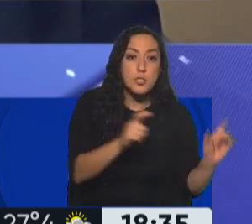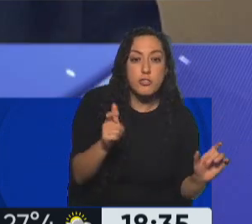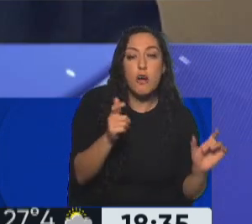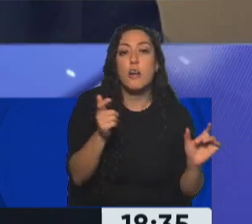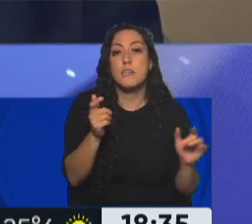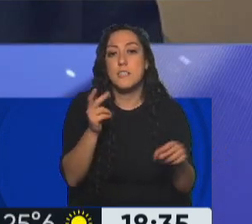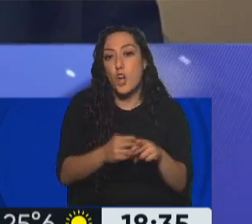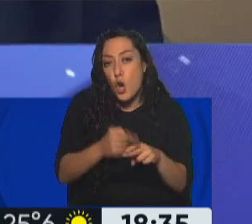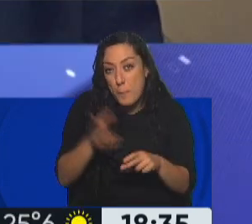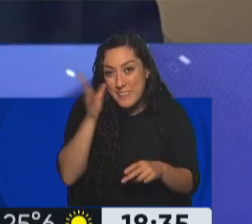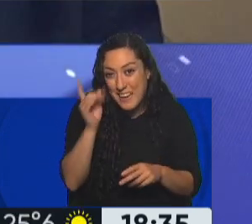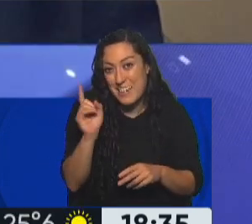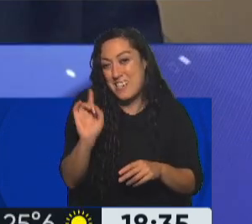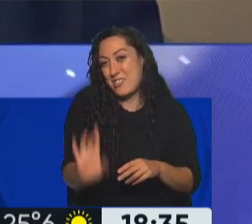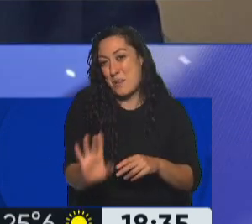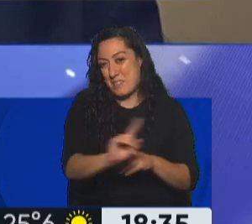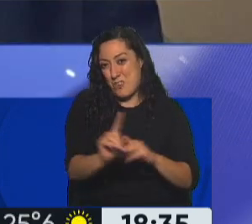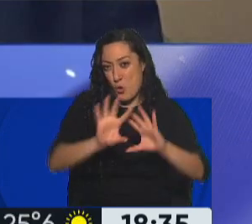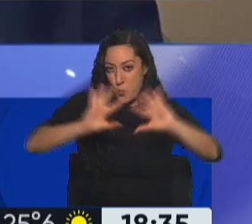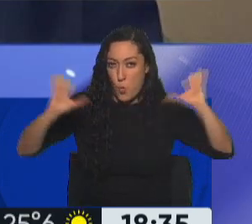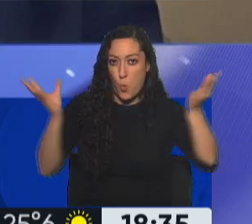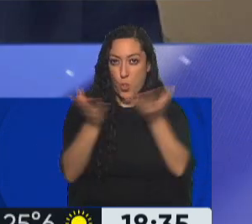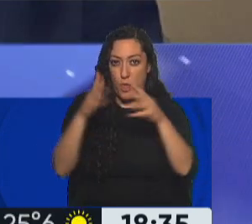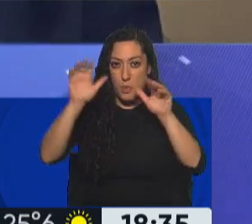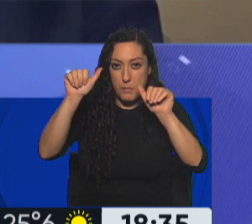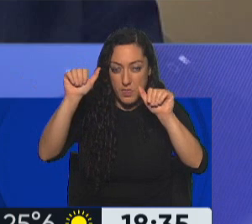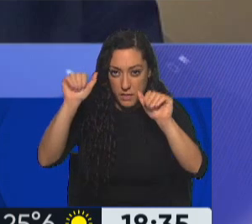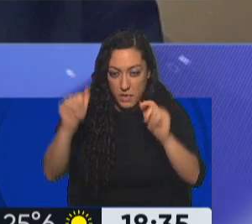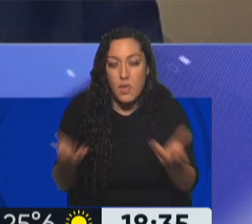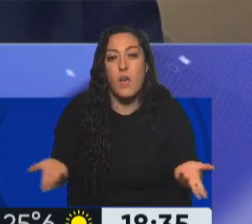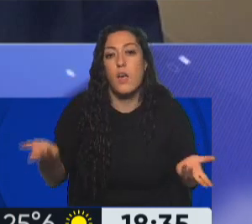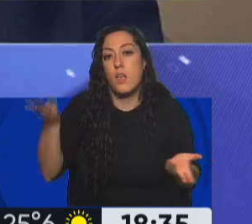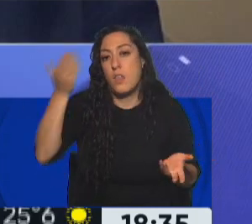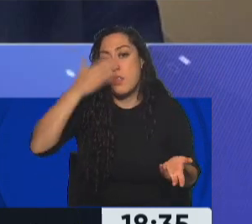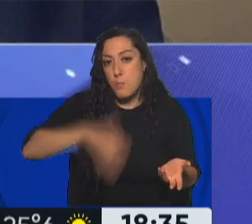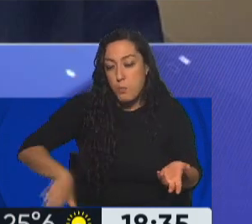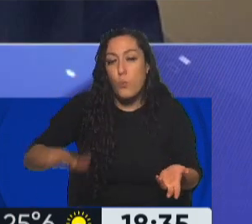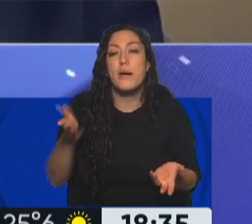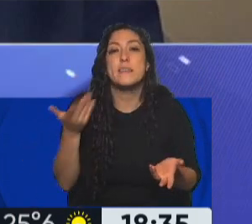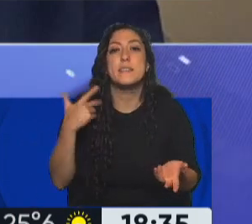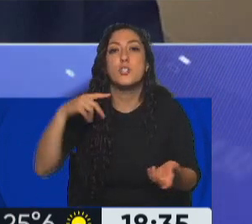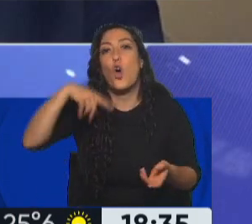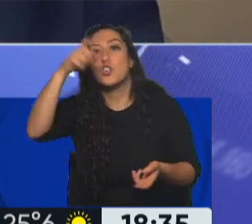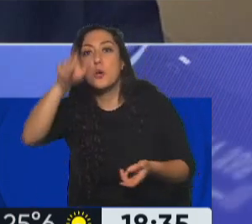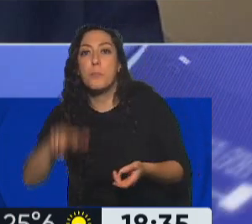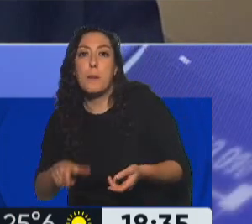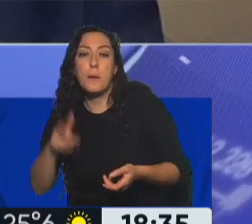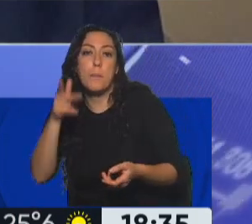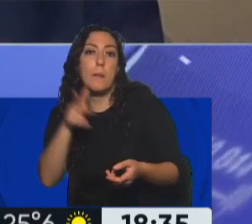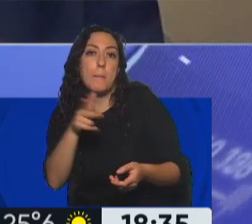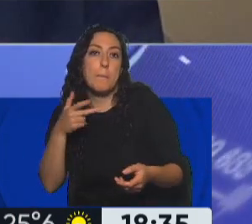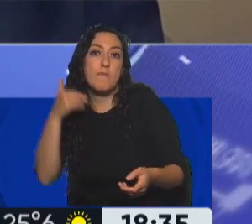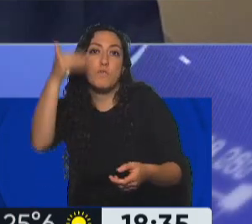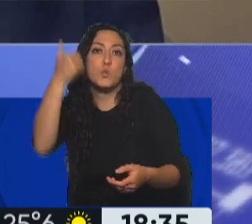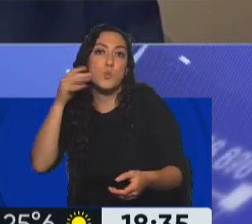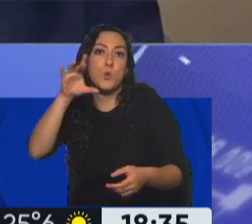no Roma, no Italia, el mundo a Francisco, y luego el cónclave, luego llega el momento de la elección del futuro